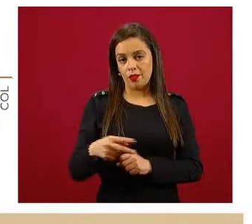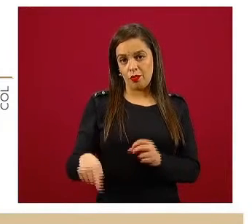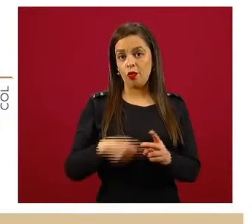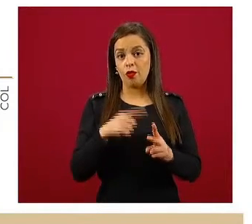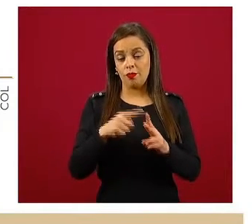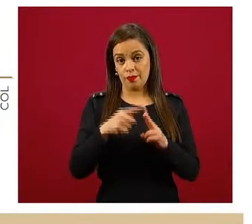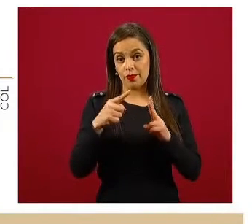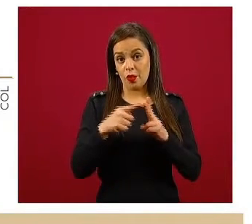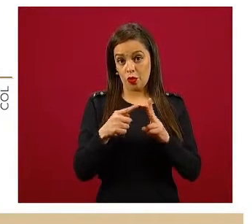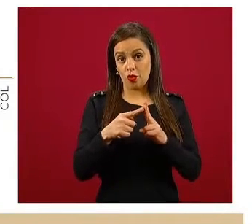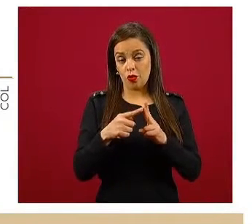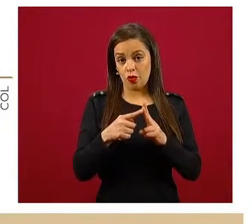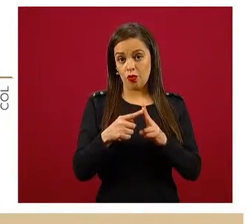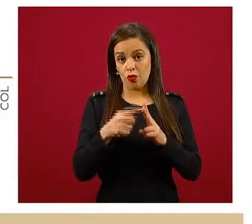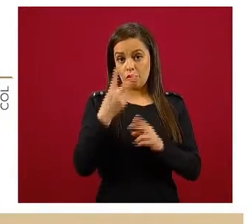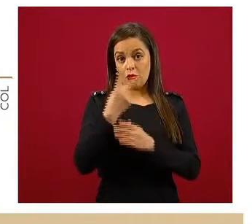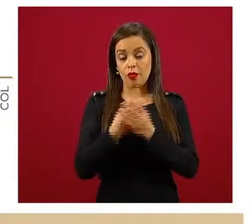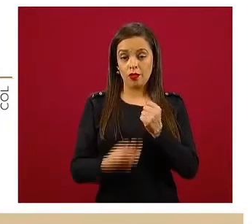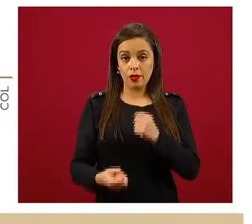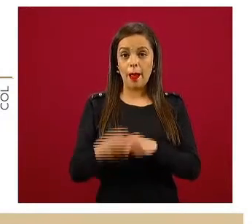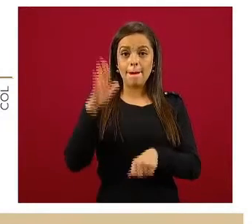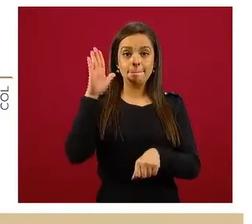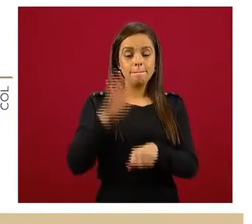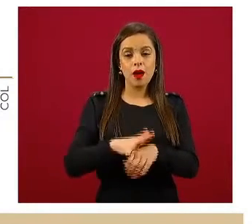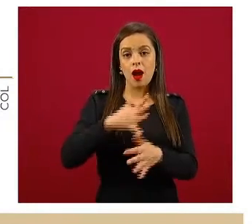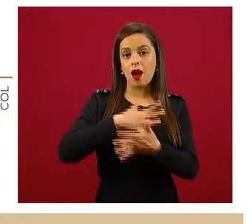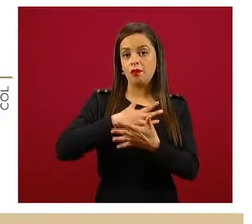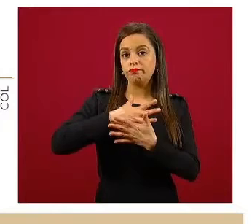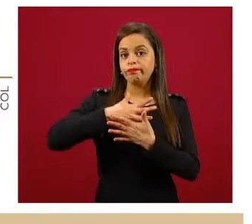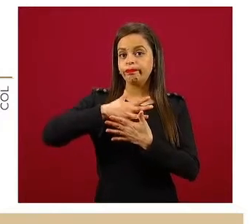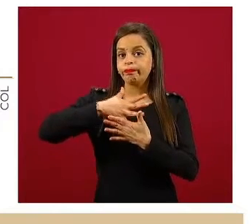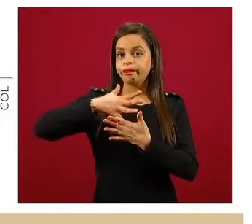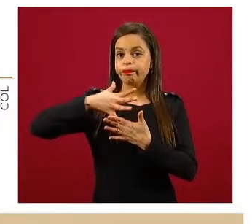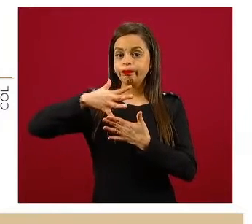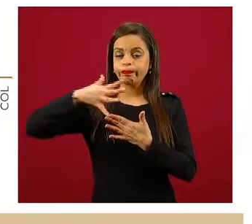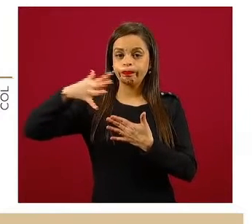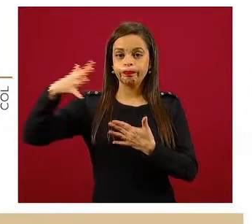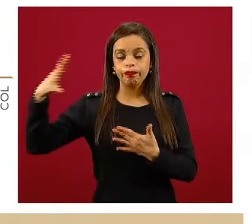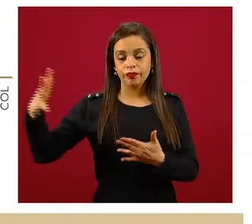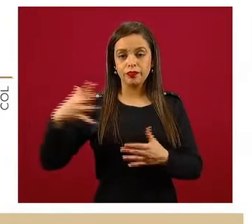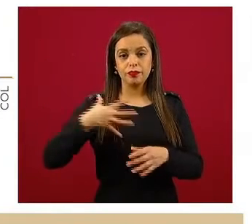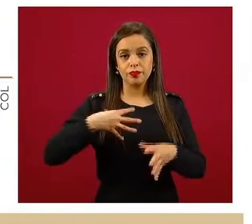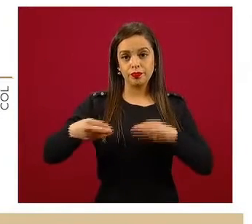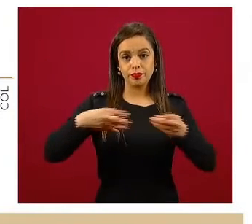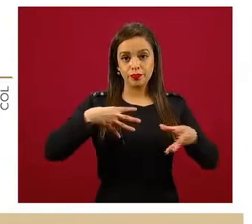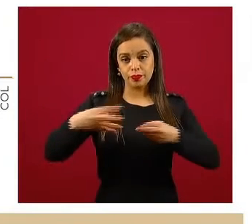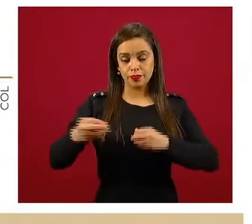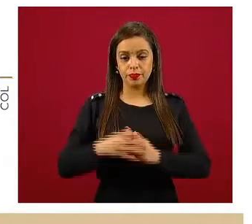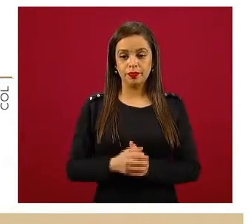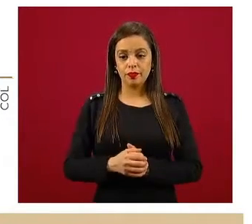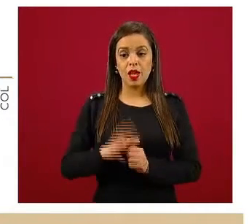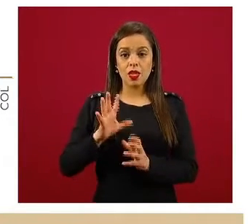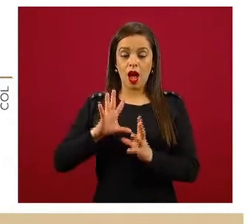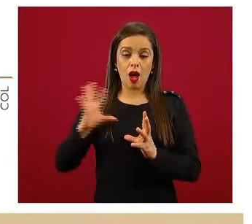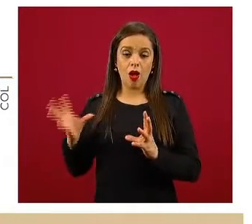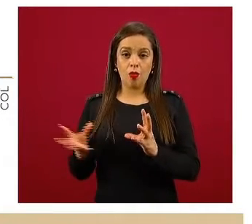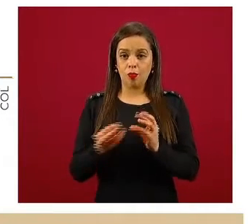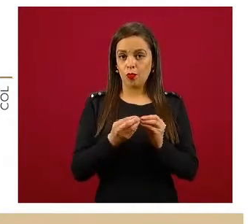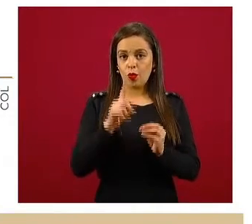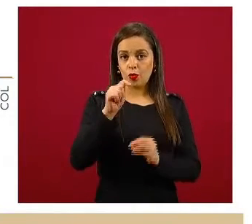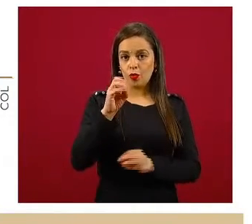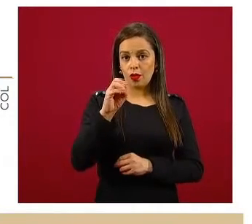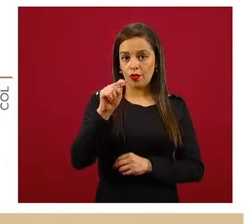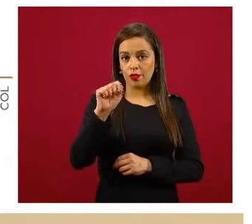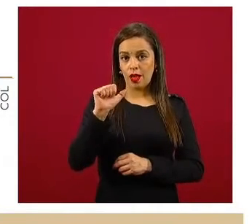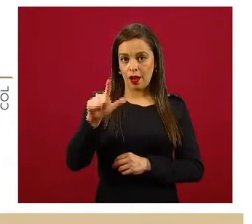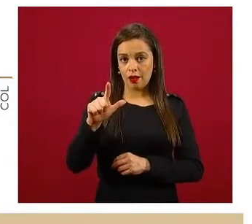dos entidades que concentran la mayor cantidad, más allá de las barras totales, porque recordemos que las barras totales